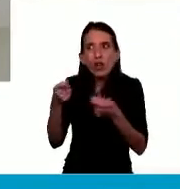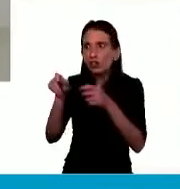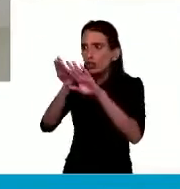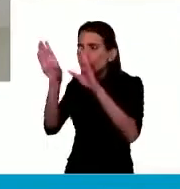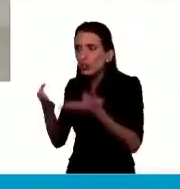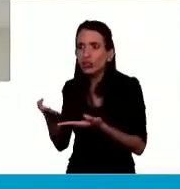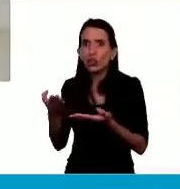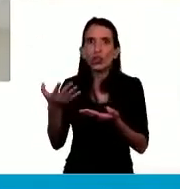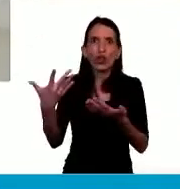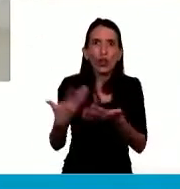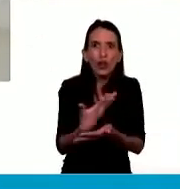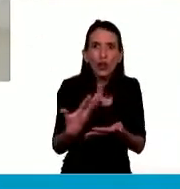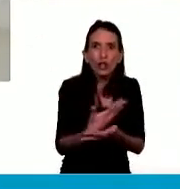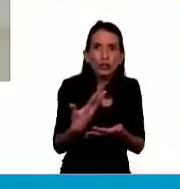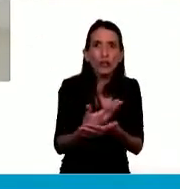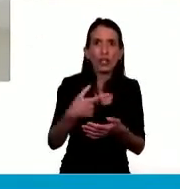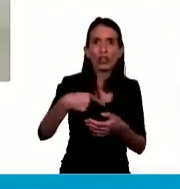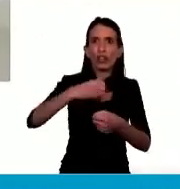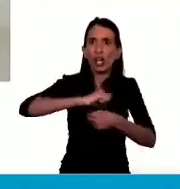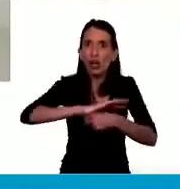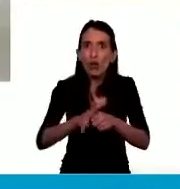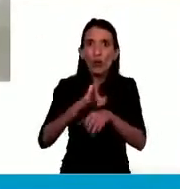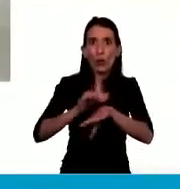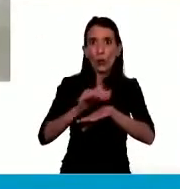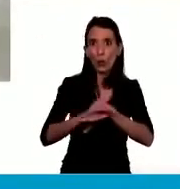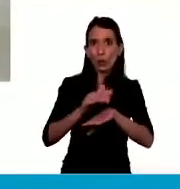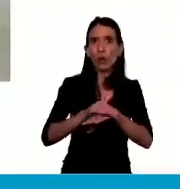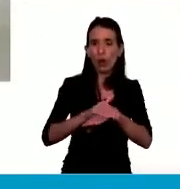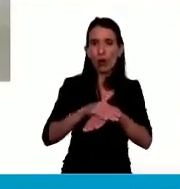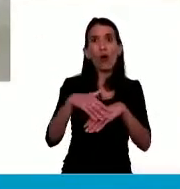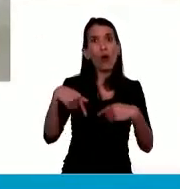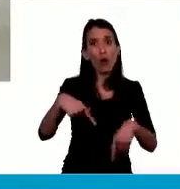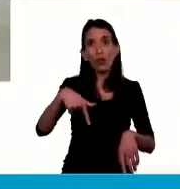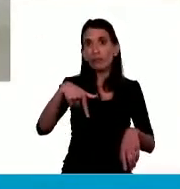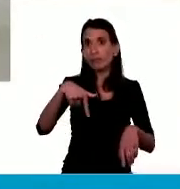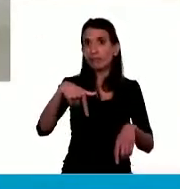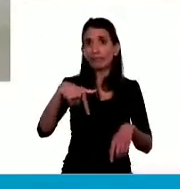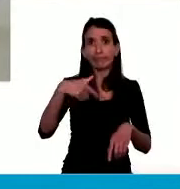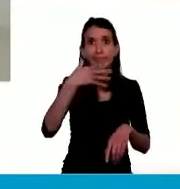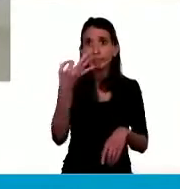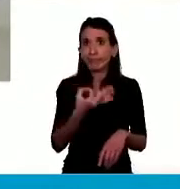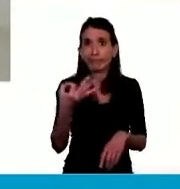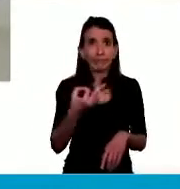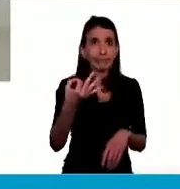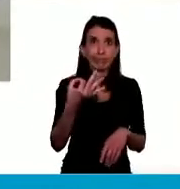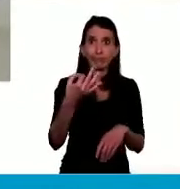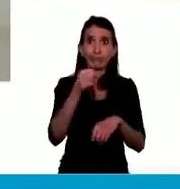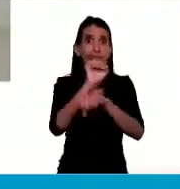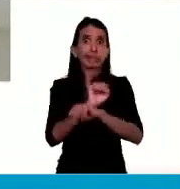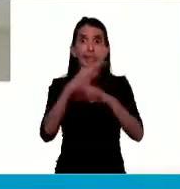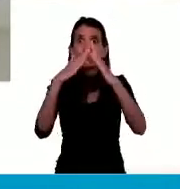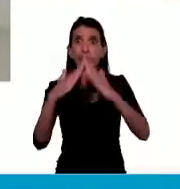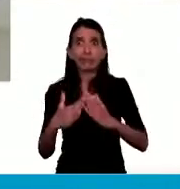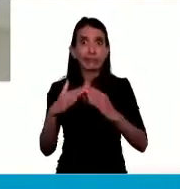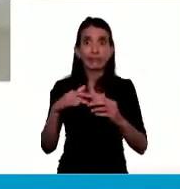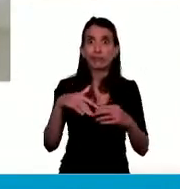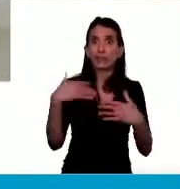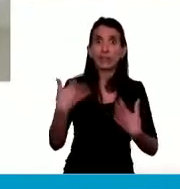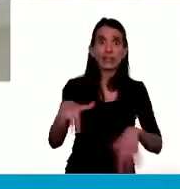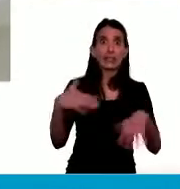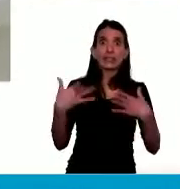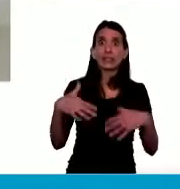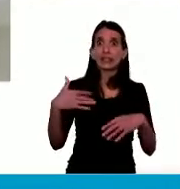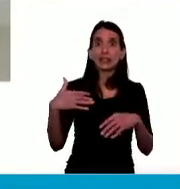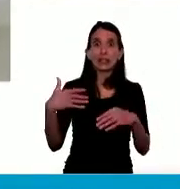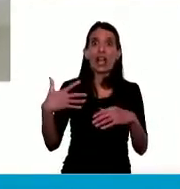sufriendo en el tiempo, pues la verdad que la pandemia a la pyme, al pequeño comerciante, no se inició con esta